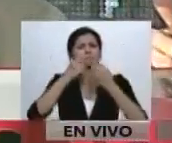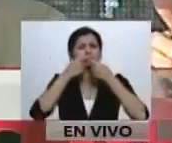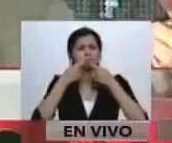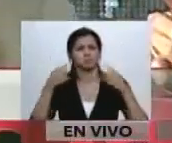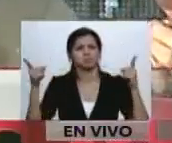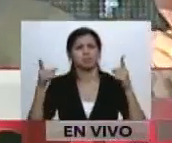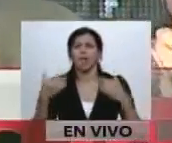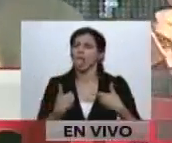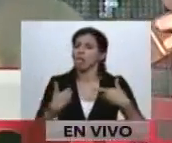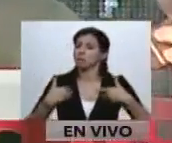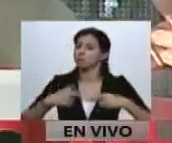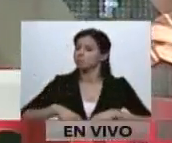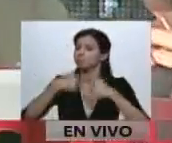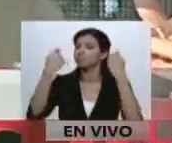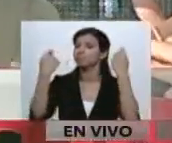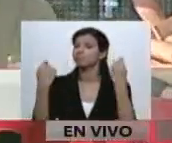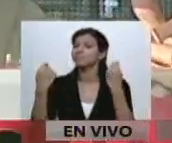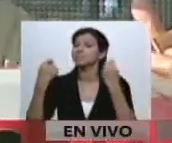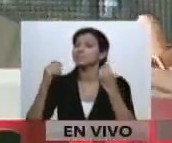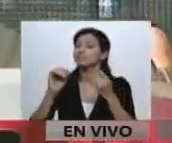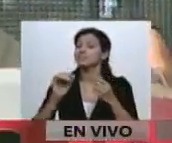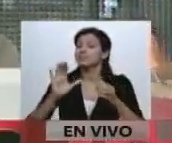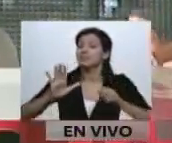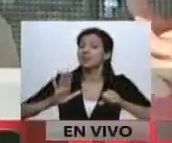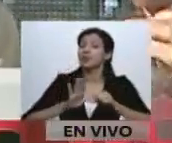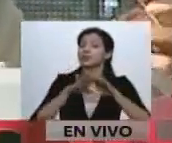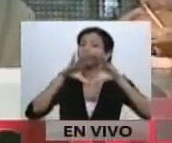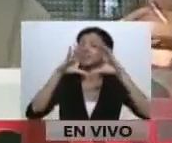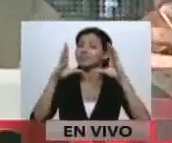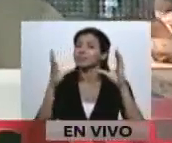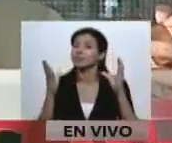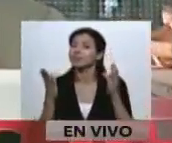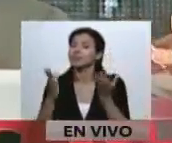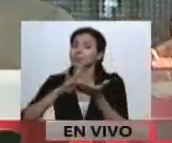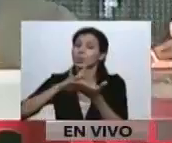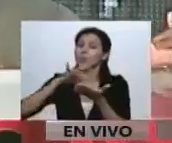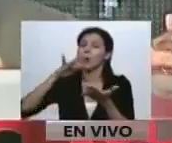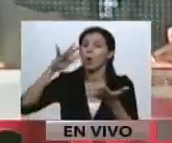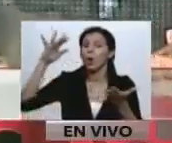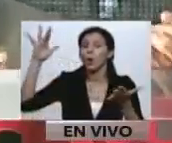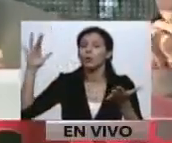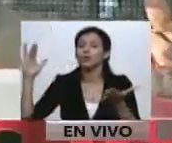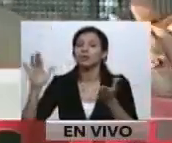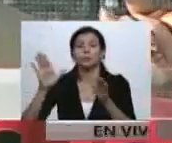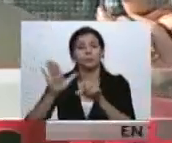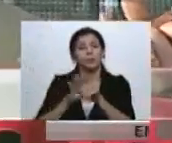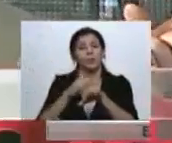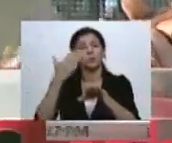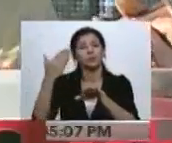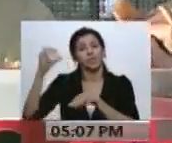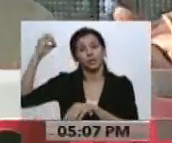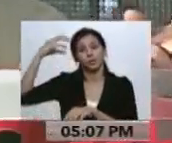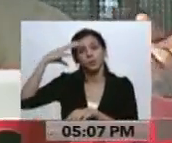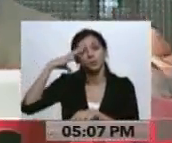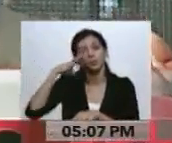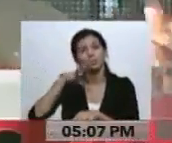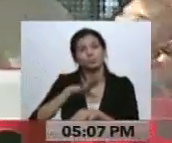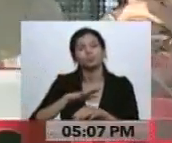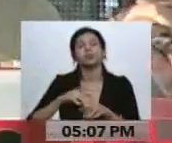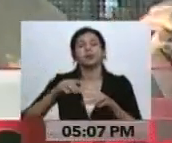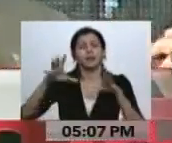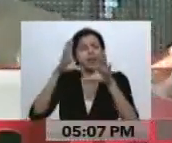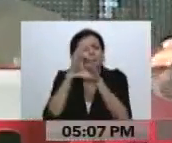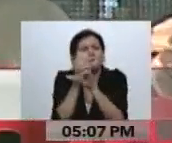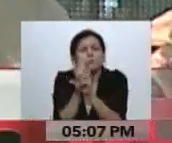agonía, porque llenó la tierra de su gloria, porque fue luz en nuestra